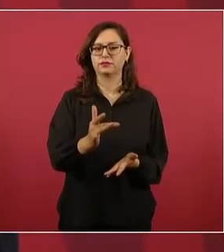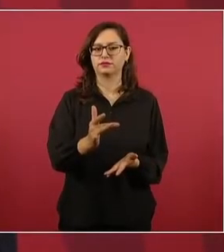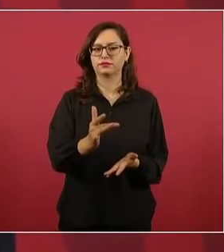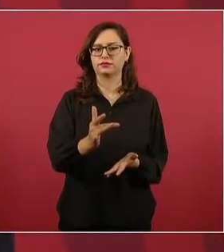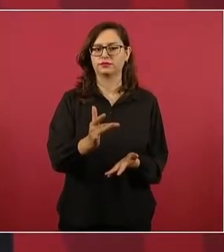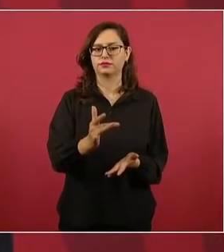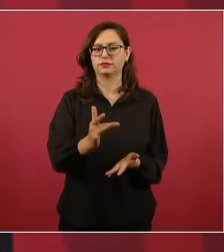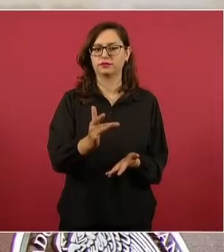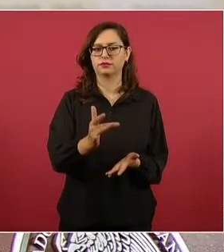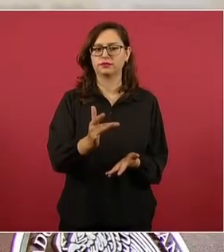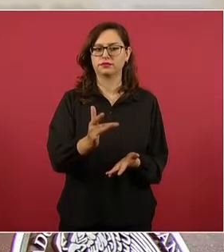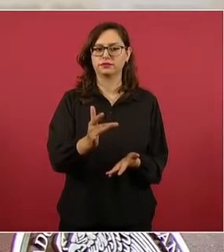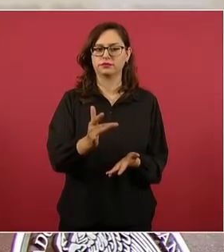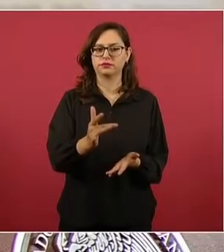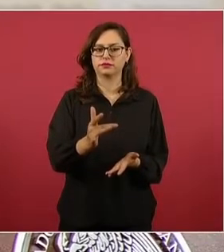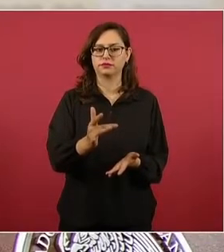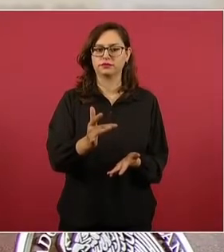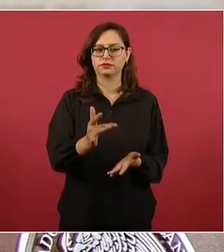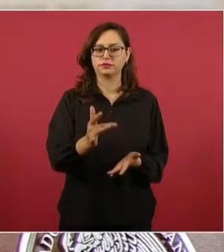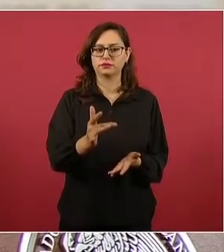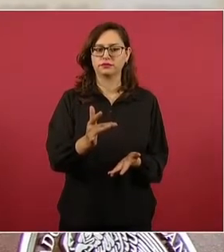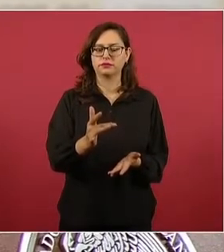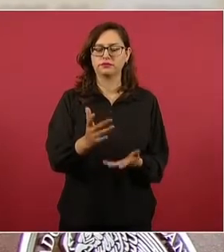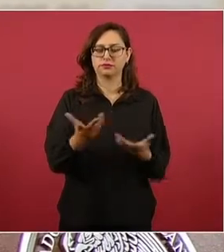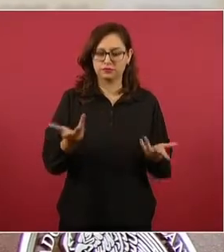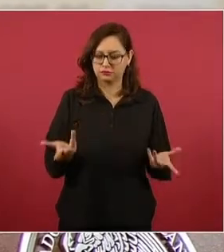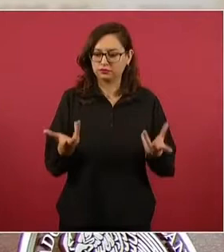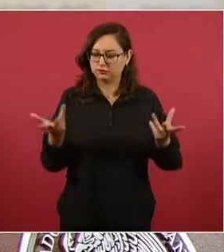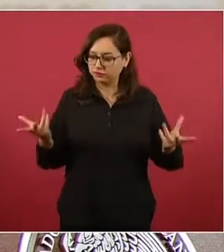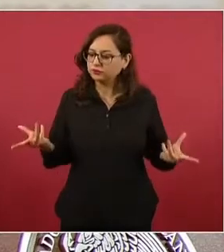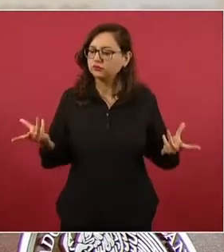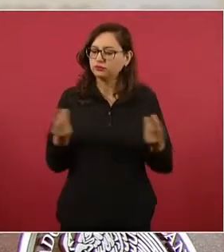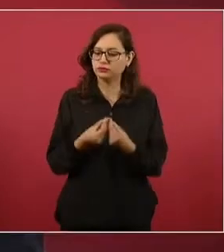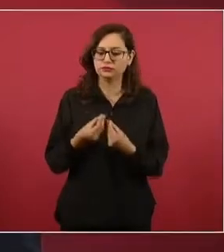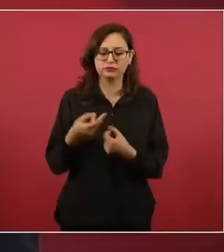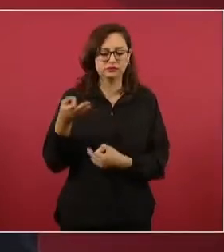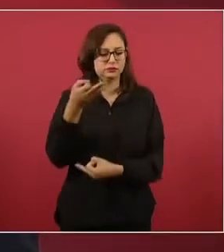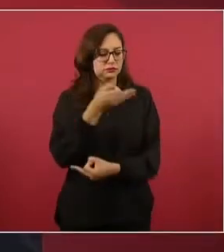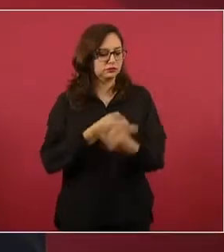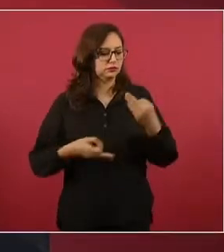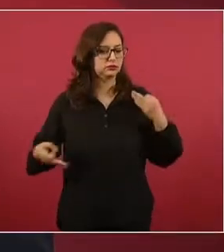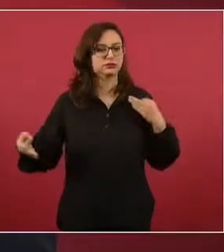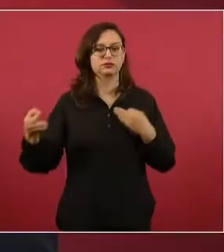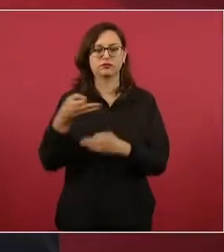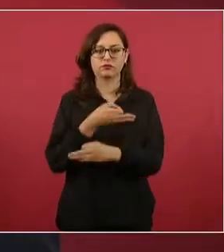para que entre todos